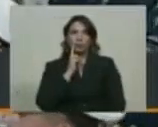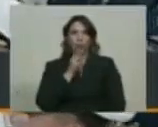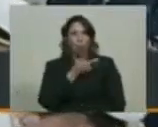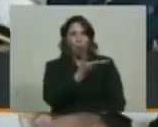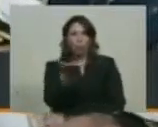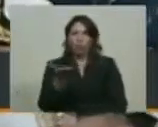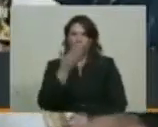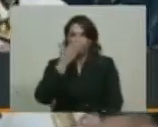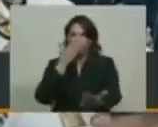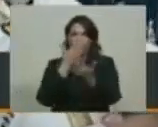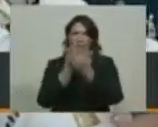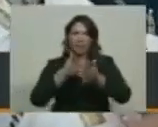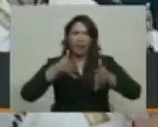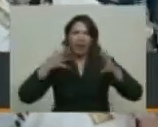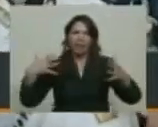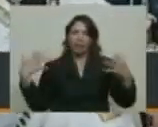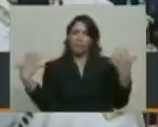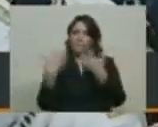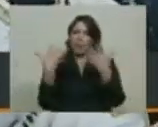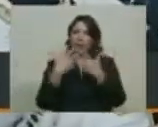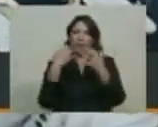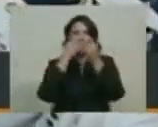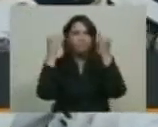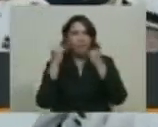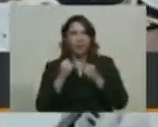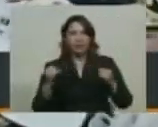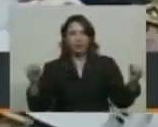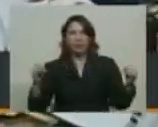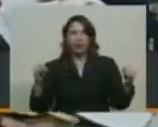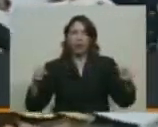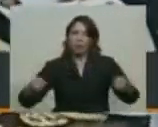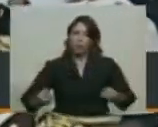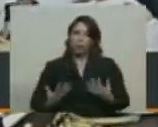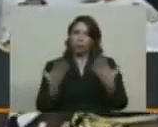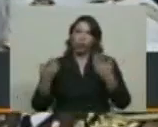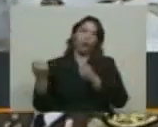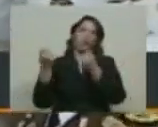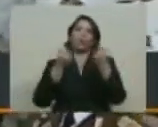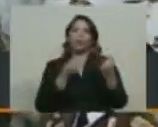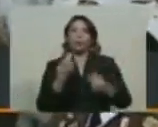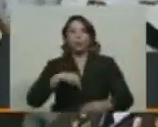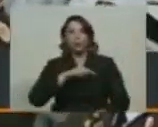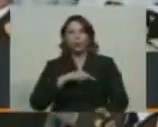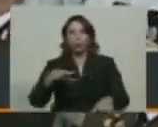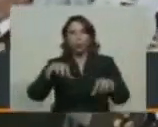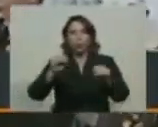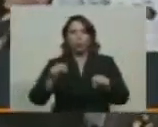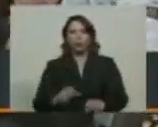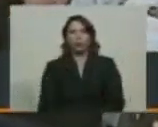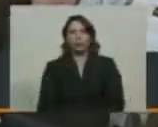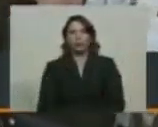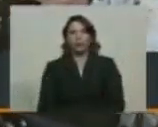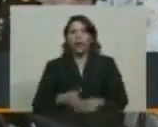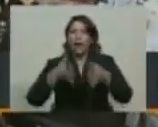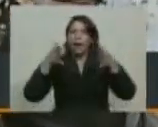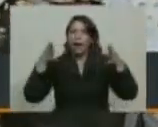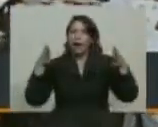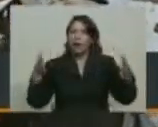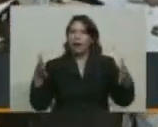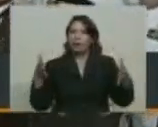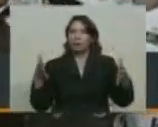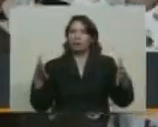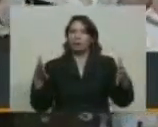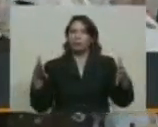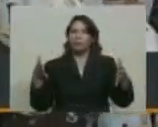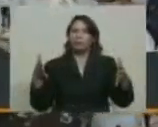de las grandes batallas por la felicidad y la prosperidad económica que tenemos que conquistar como gran constructo de este